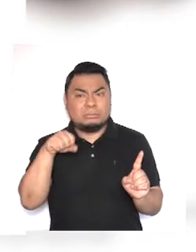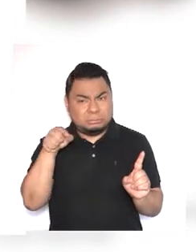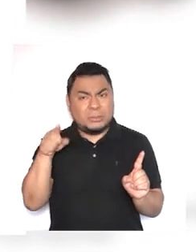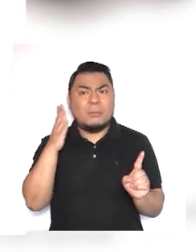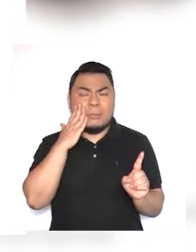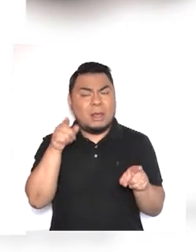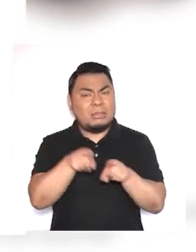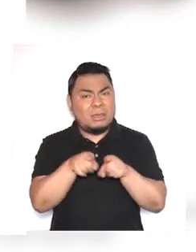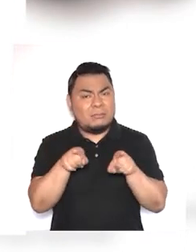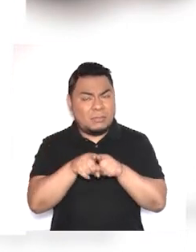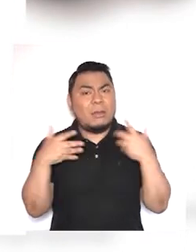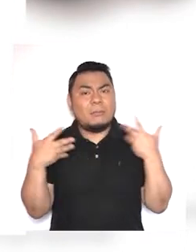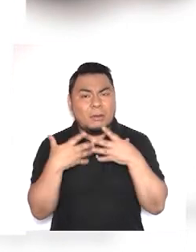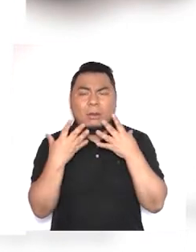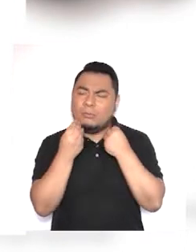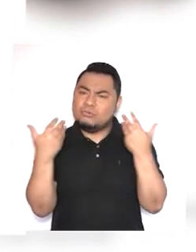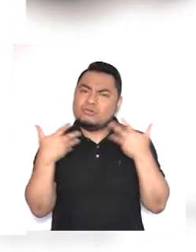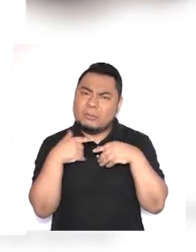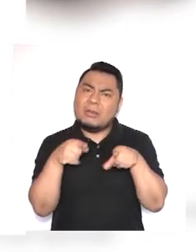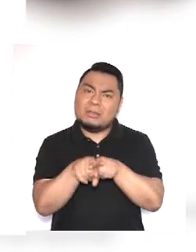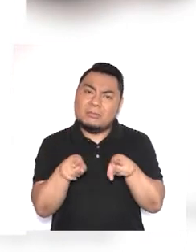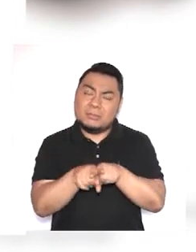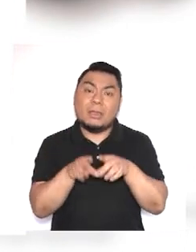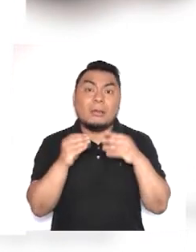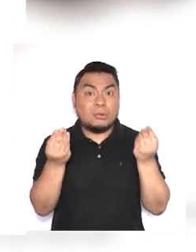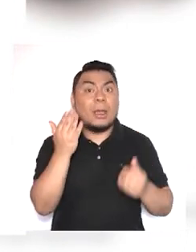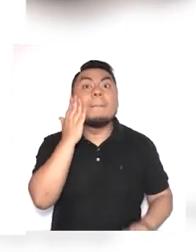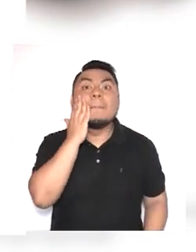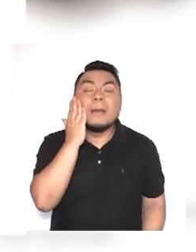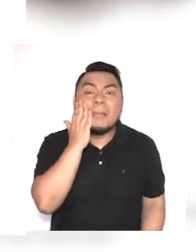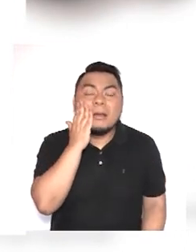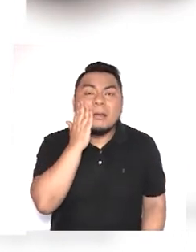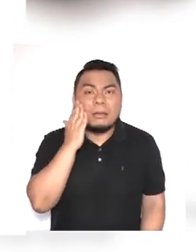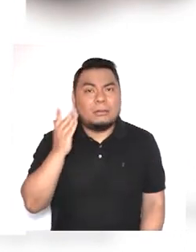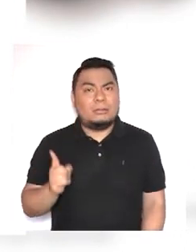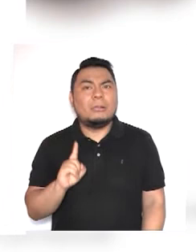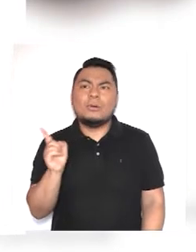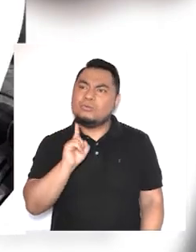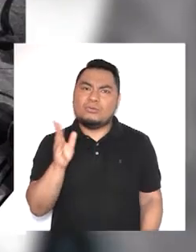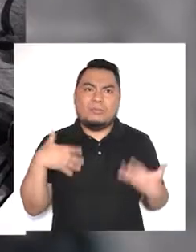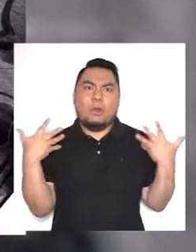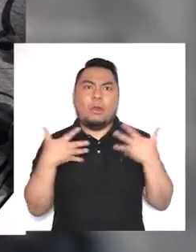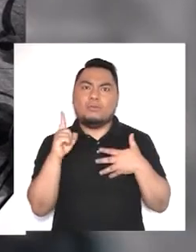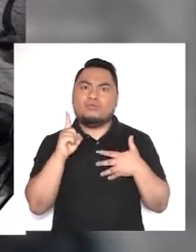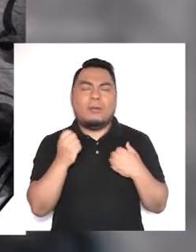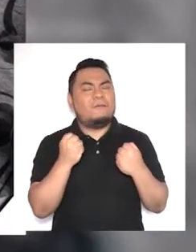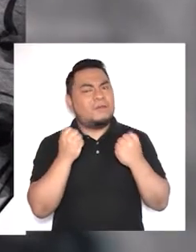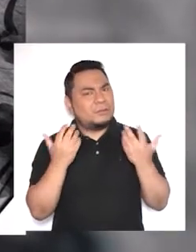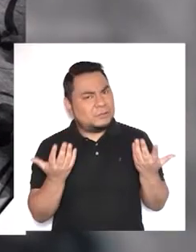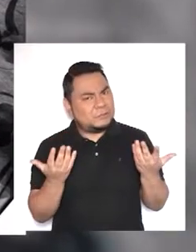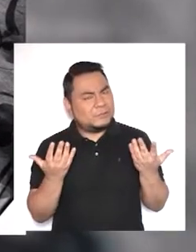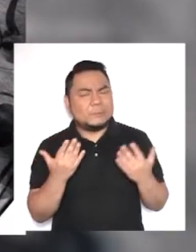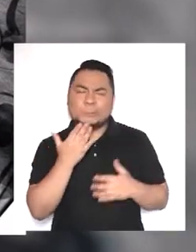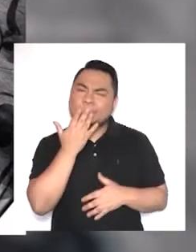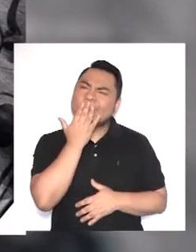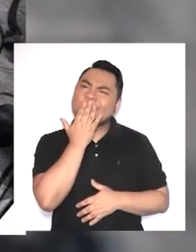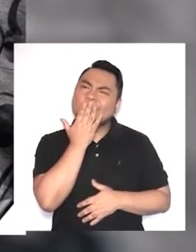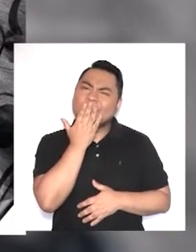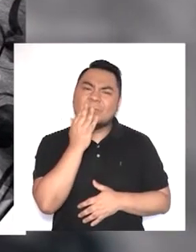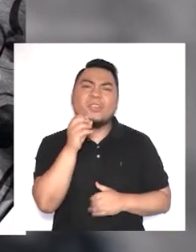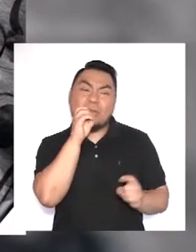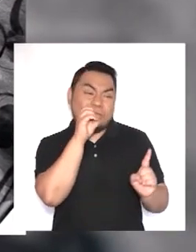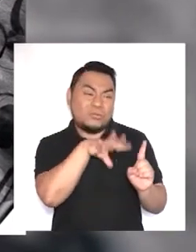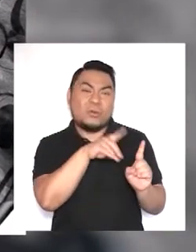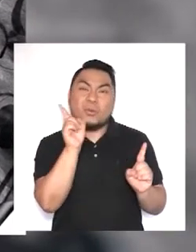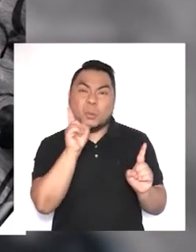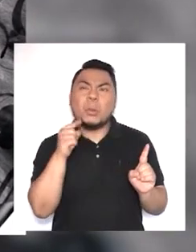miedos, muchos miedos, porque las mamás no pueden tenerlos. No quería